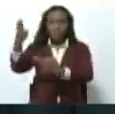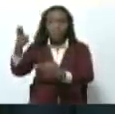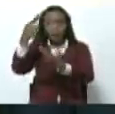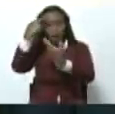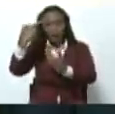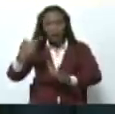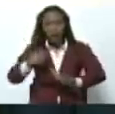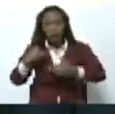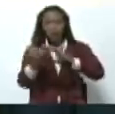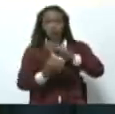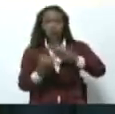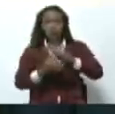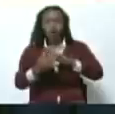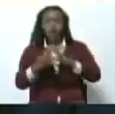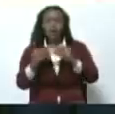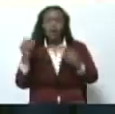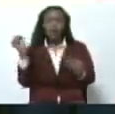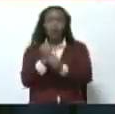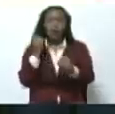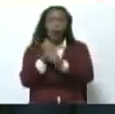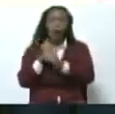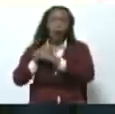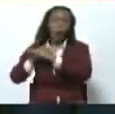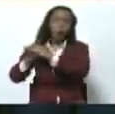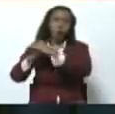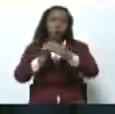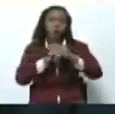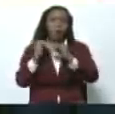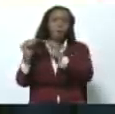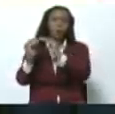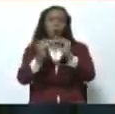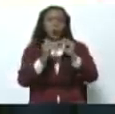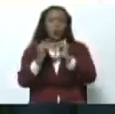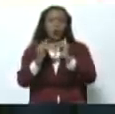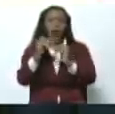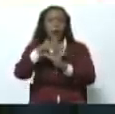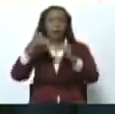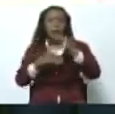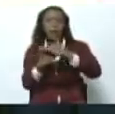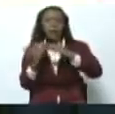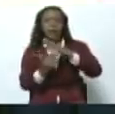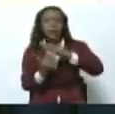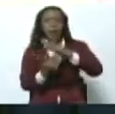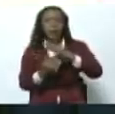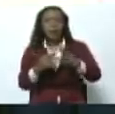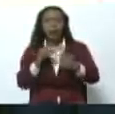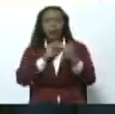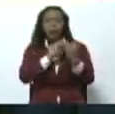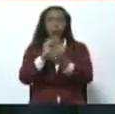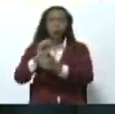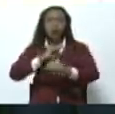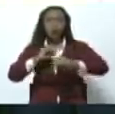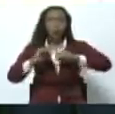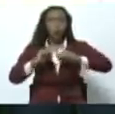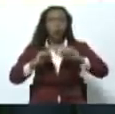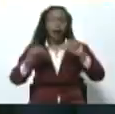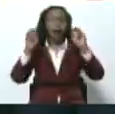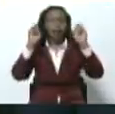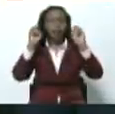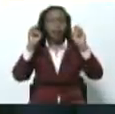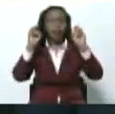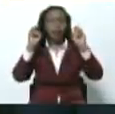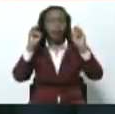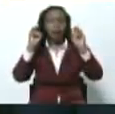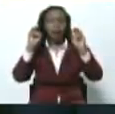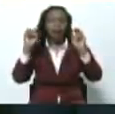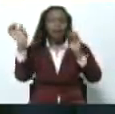instituciones y de trabajo mancomunado en la base del diálogo de acción. en el marco del Consejo Federal de Gobierno. Quiero